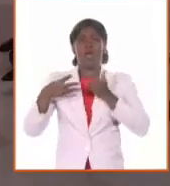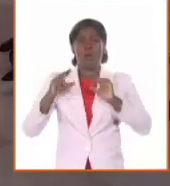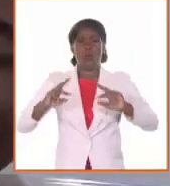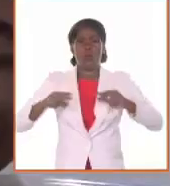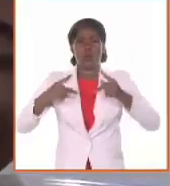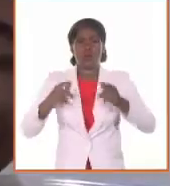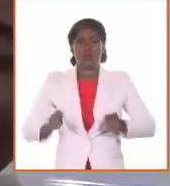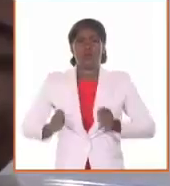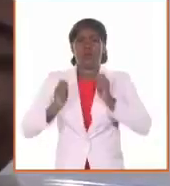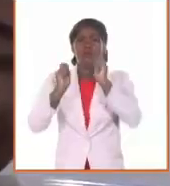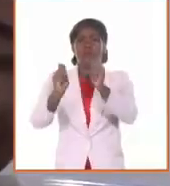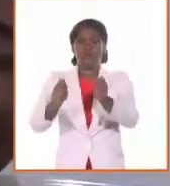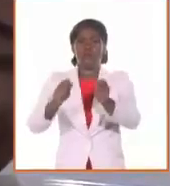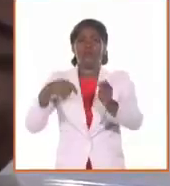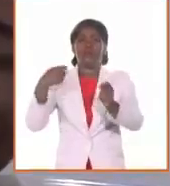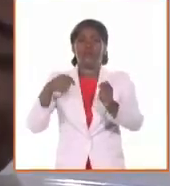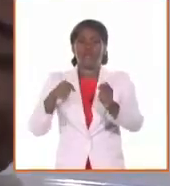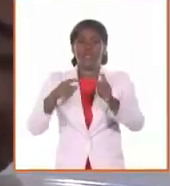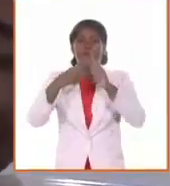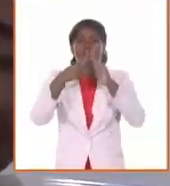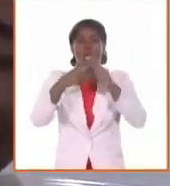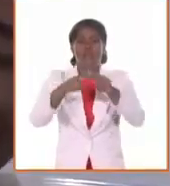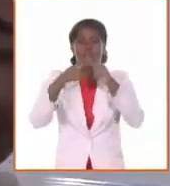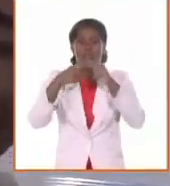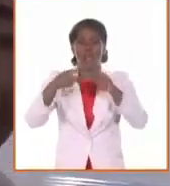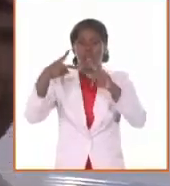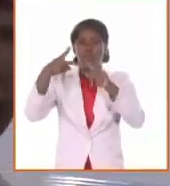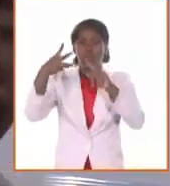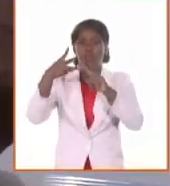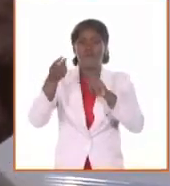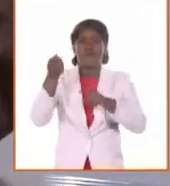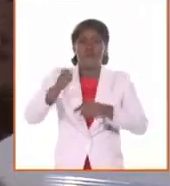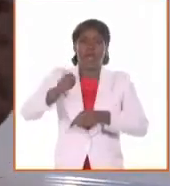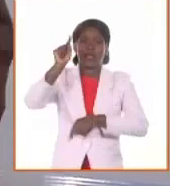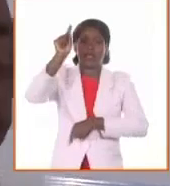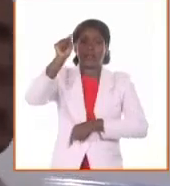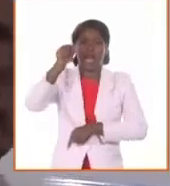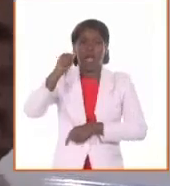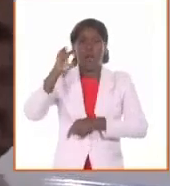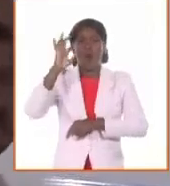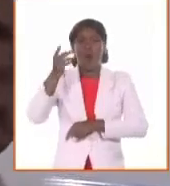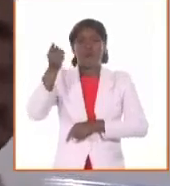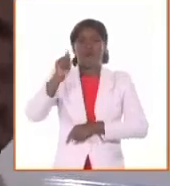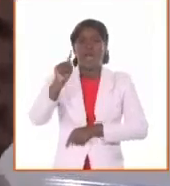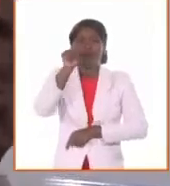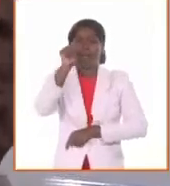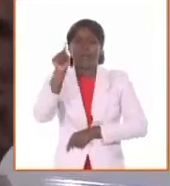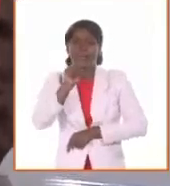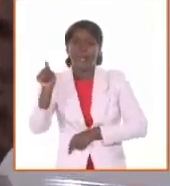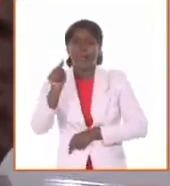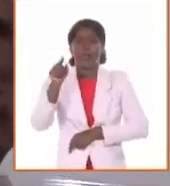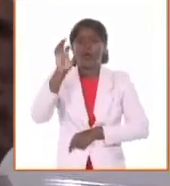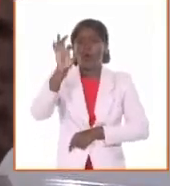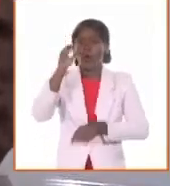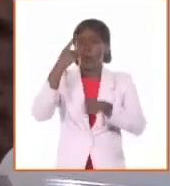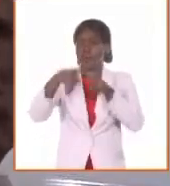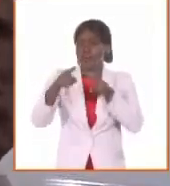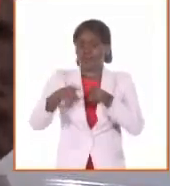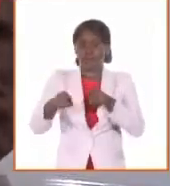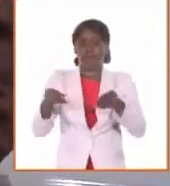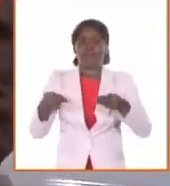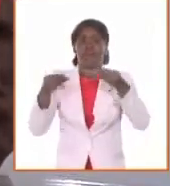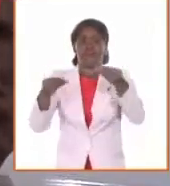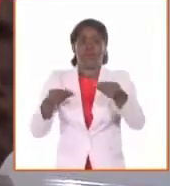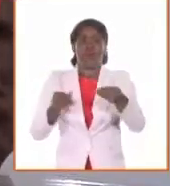que eran más complejo Bueno este es uno de ellos cuando se va a subsanar el el registrador conforma un expediente